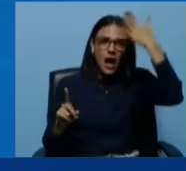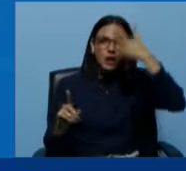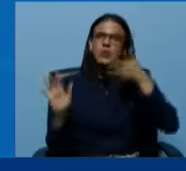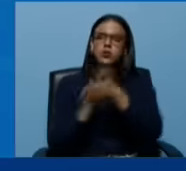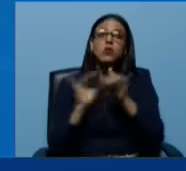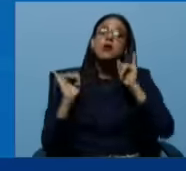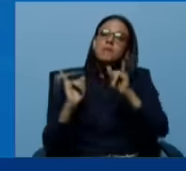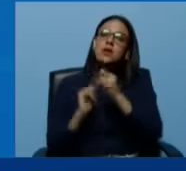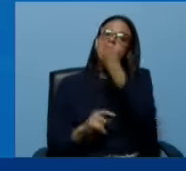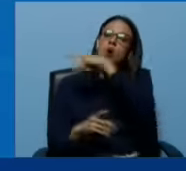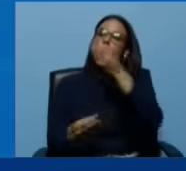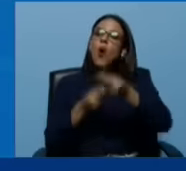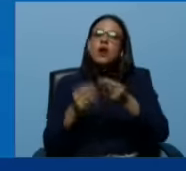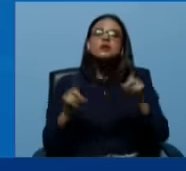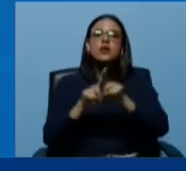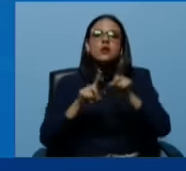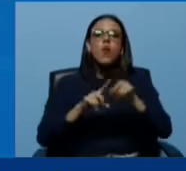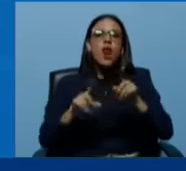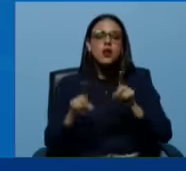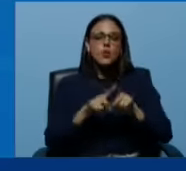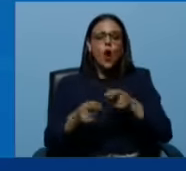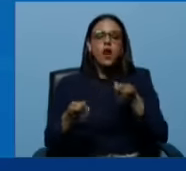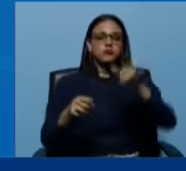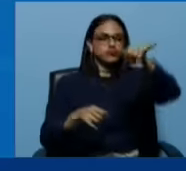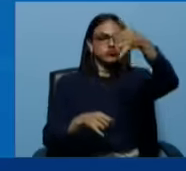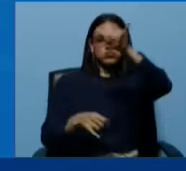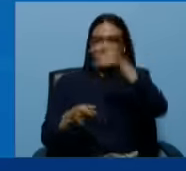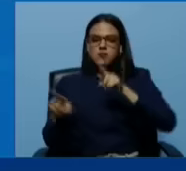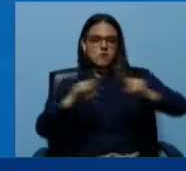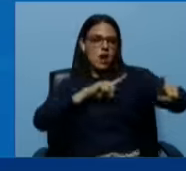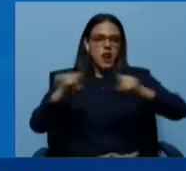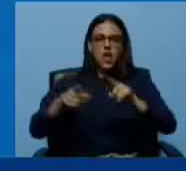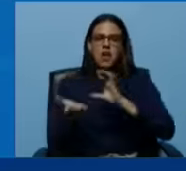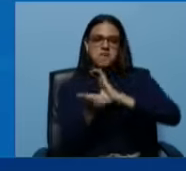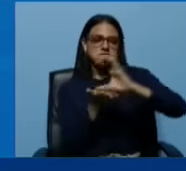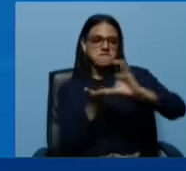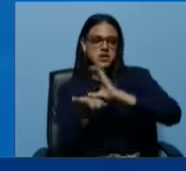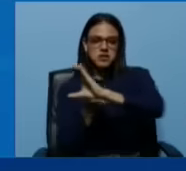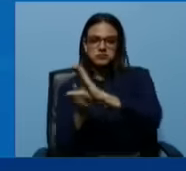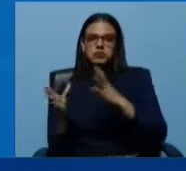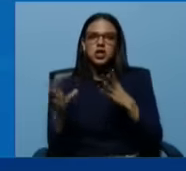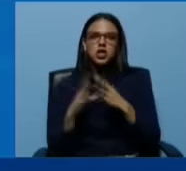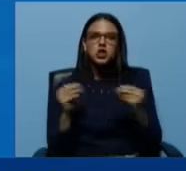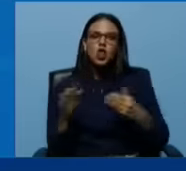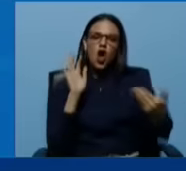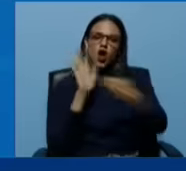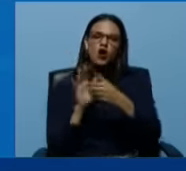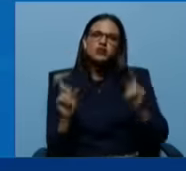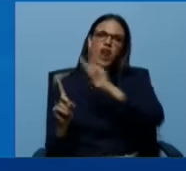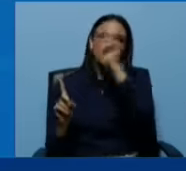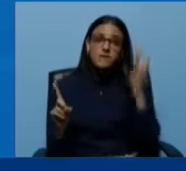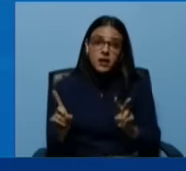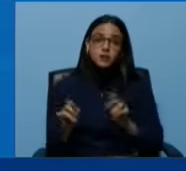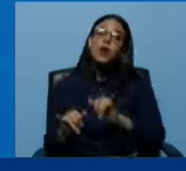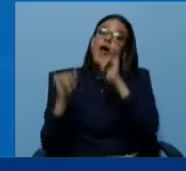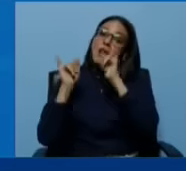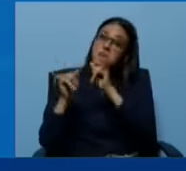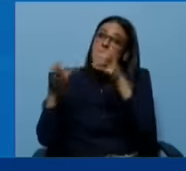sionismo. ¿Y quién dirige, financia la arremetida contra Venezuela? Los